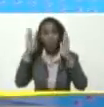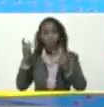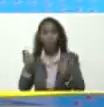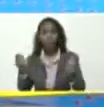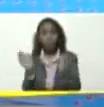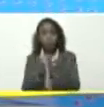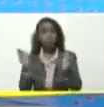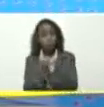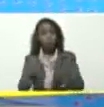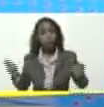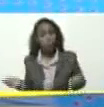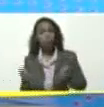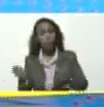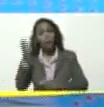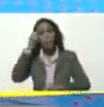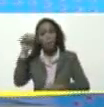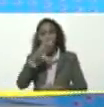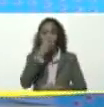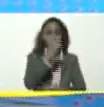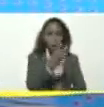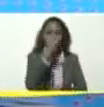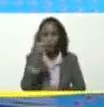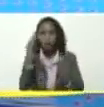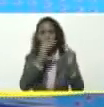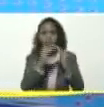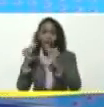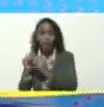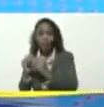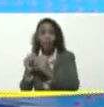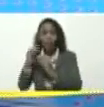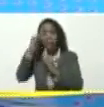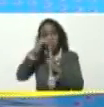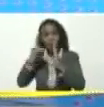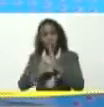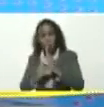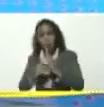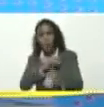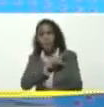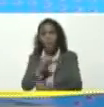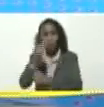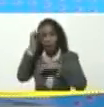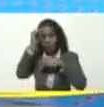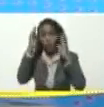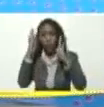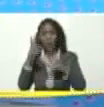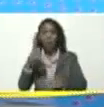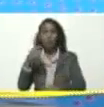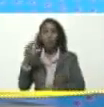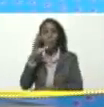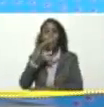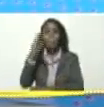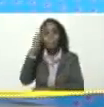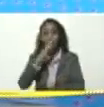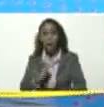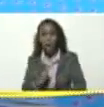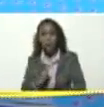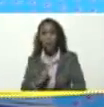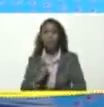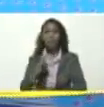motivación de la población, visita casa por casa, las de menor cumplimiento, atención, son Barinas, Delta